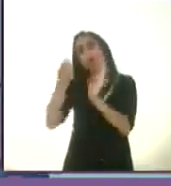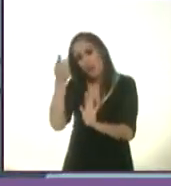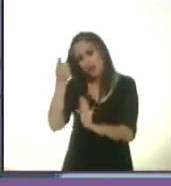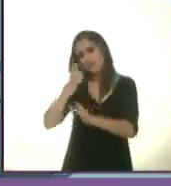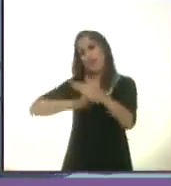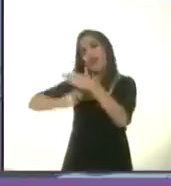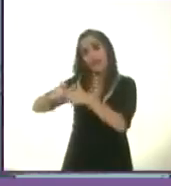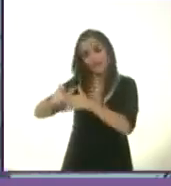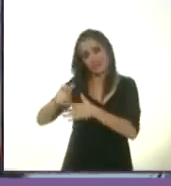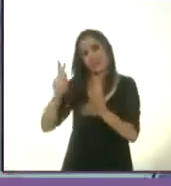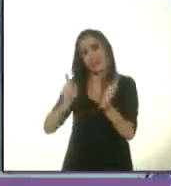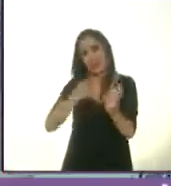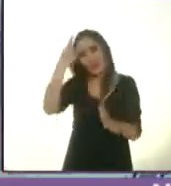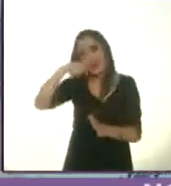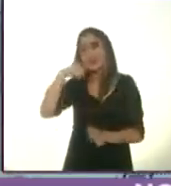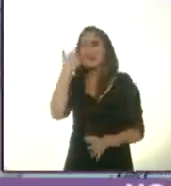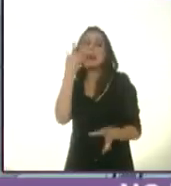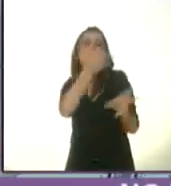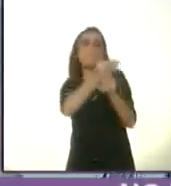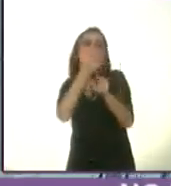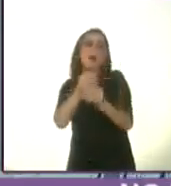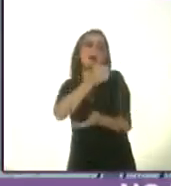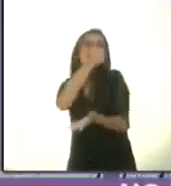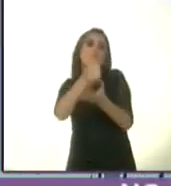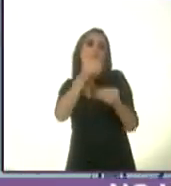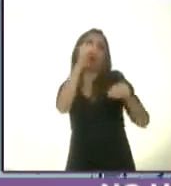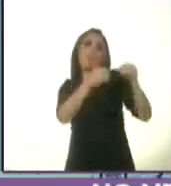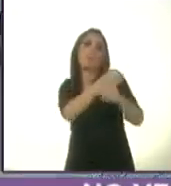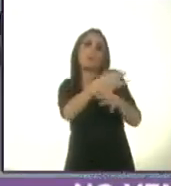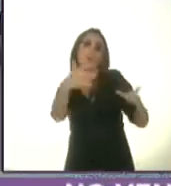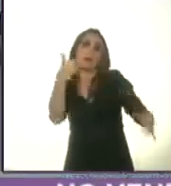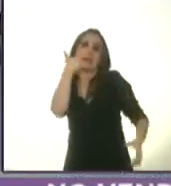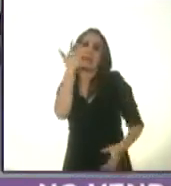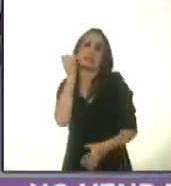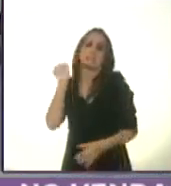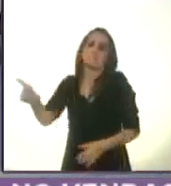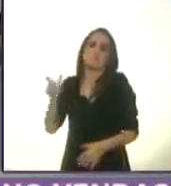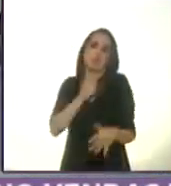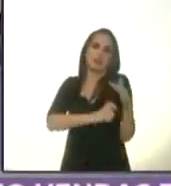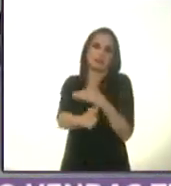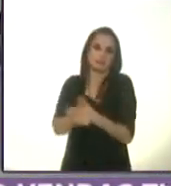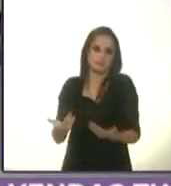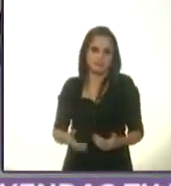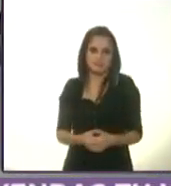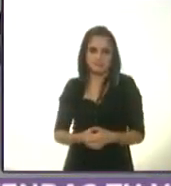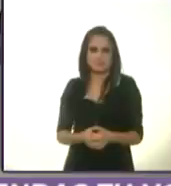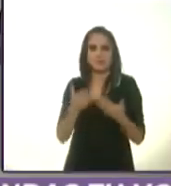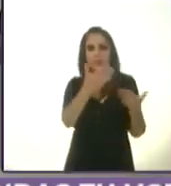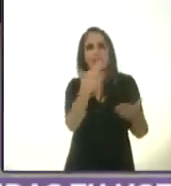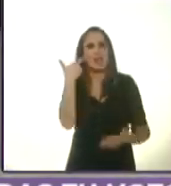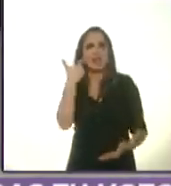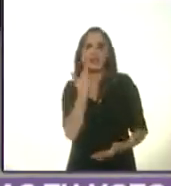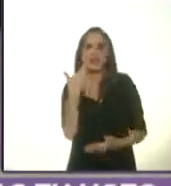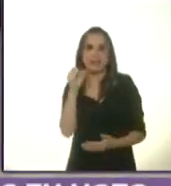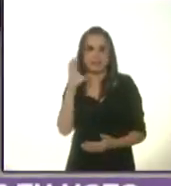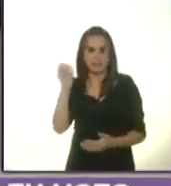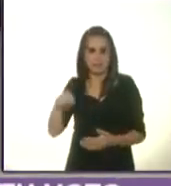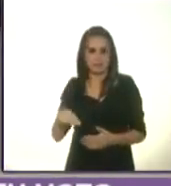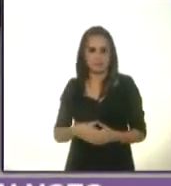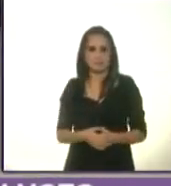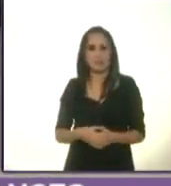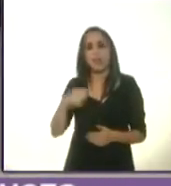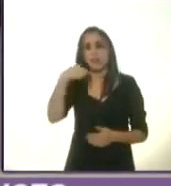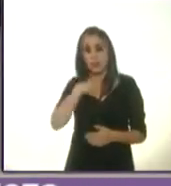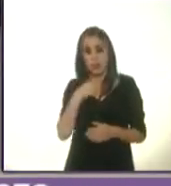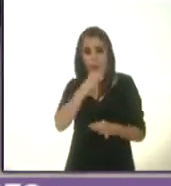anuncio para la reconstrucción de la ciudad candidato marco rascón bueno para cumplir con la